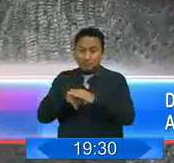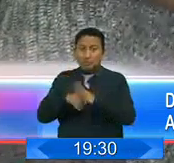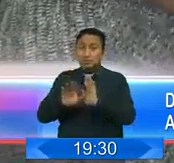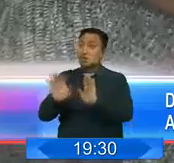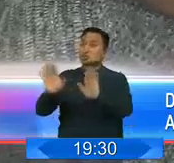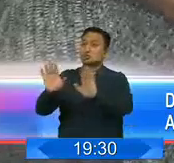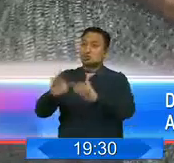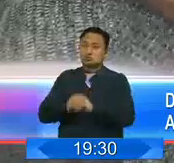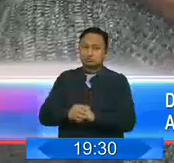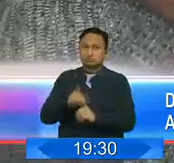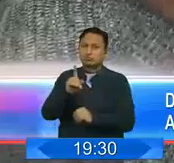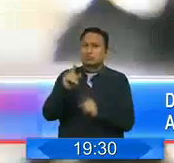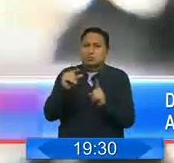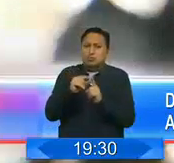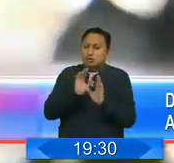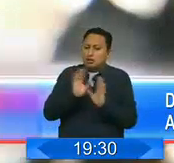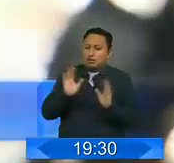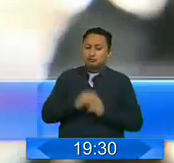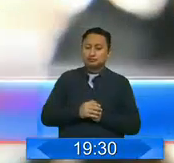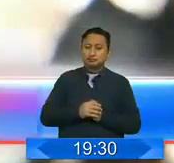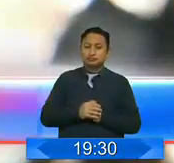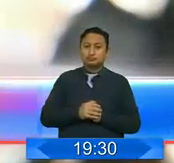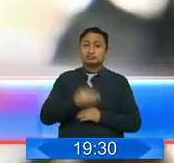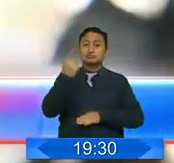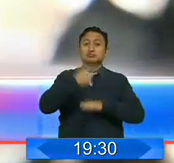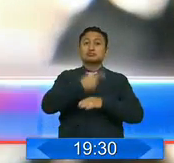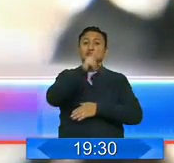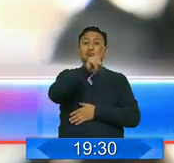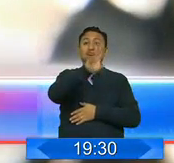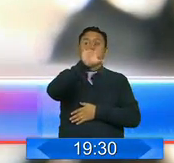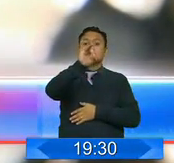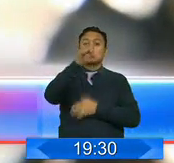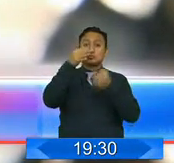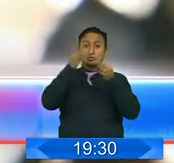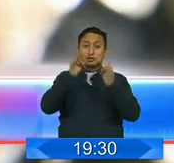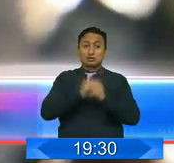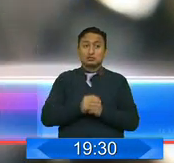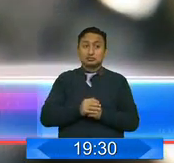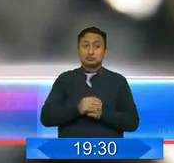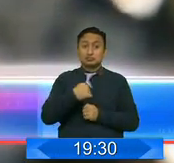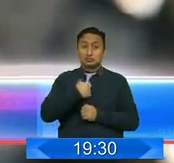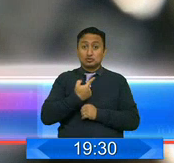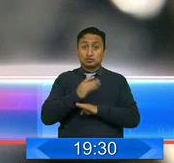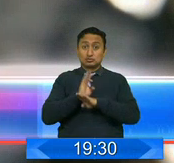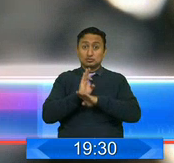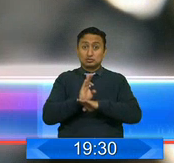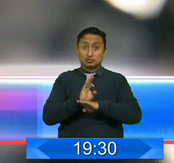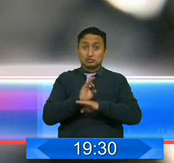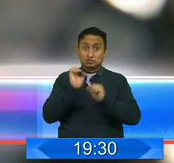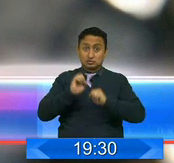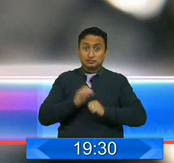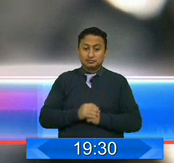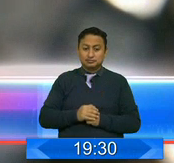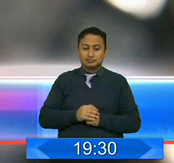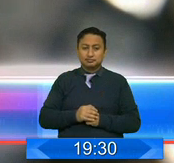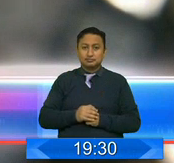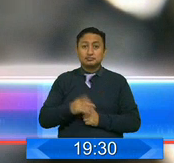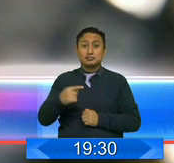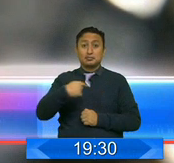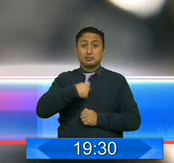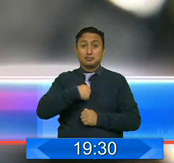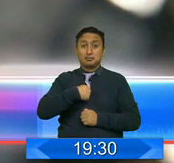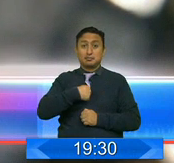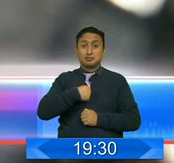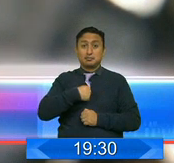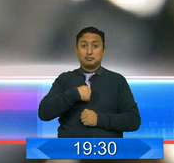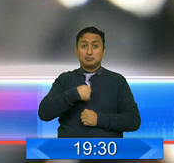permitieron más que unas cuantas palabras. El día 28 de febrero fui testigo de que mi palabra